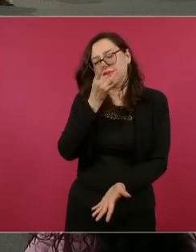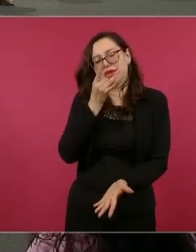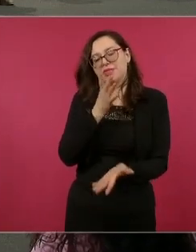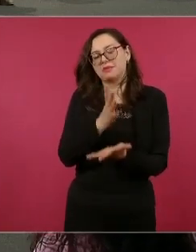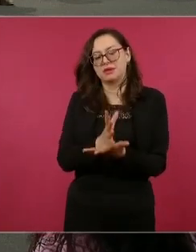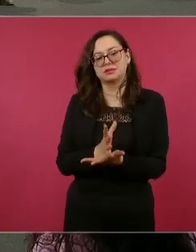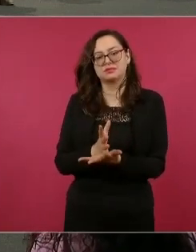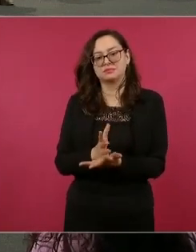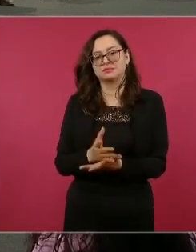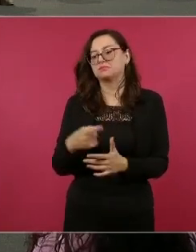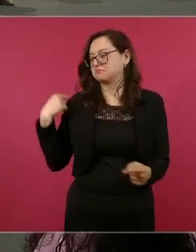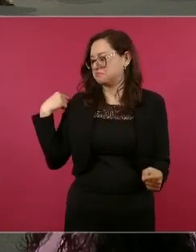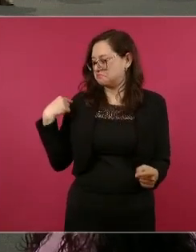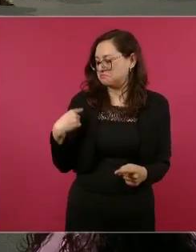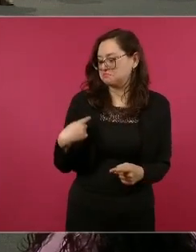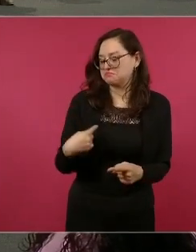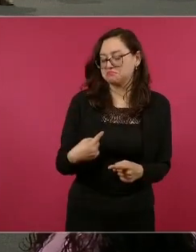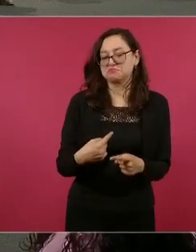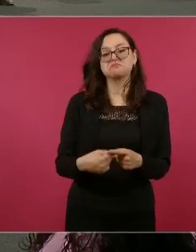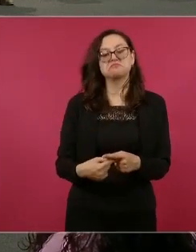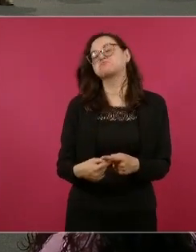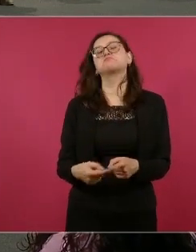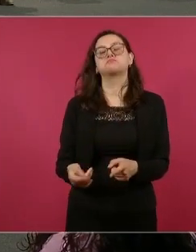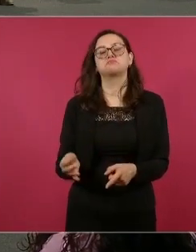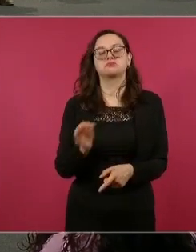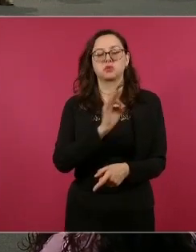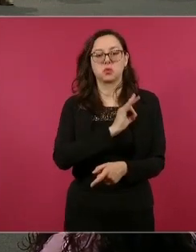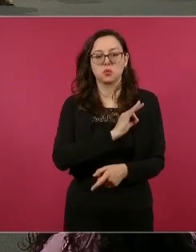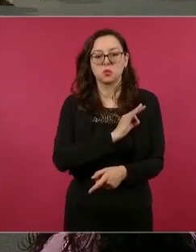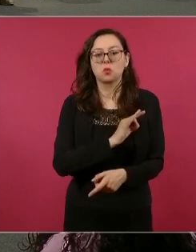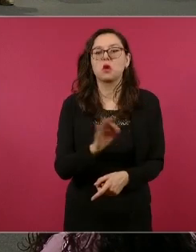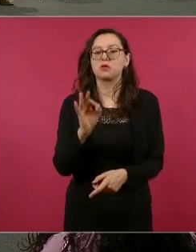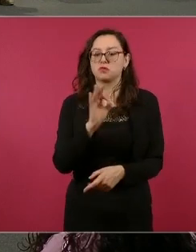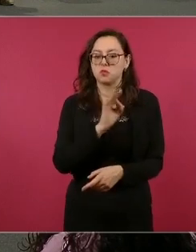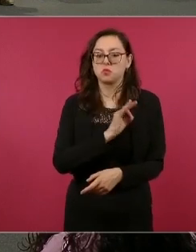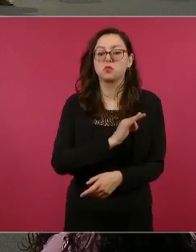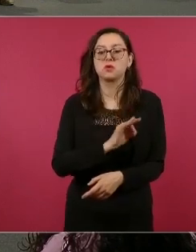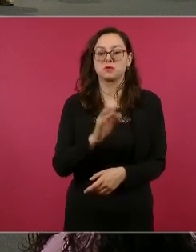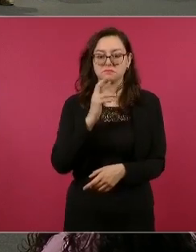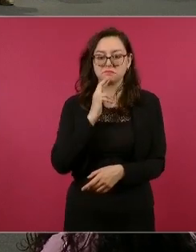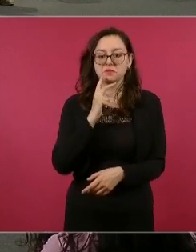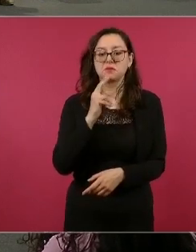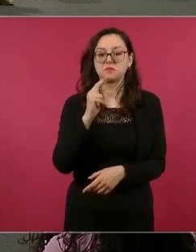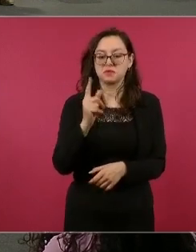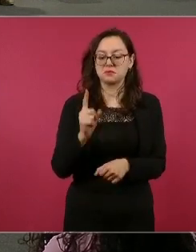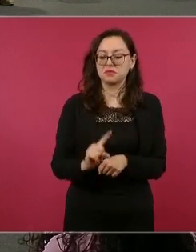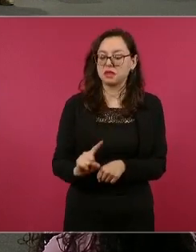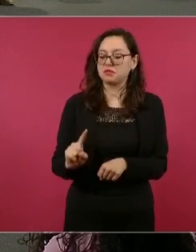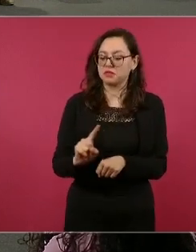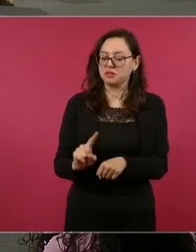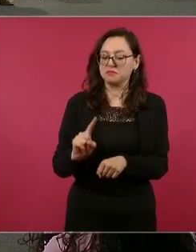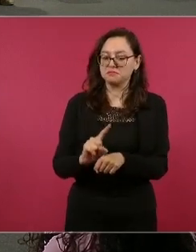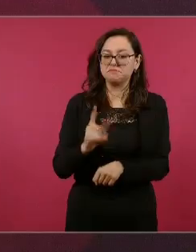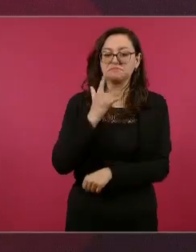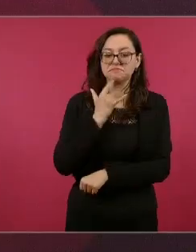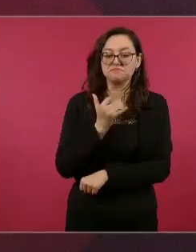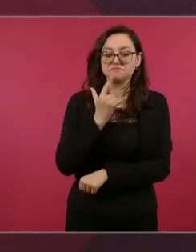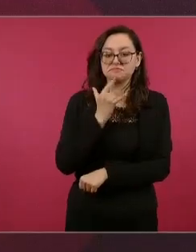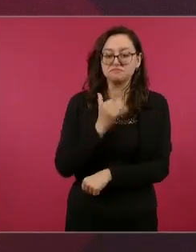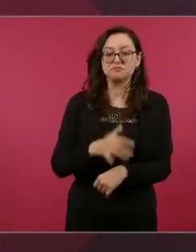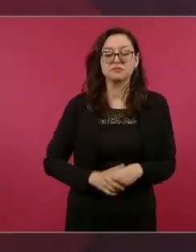en hasta mis capacidades que tratamos de seguir mejorando cada día. Volé